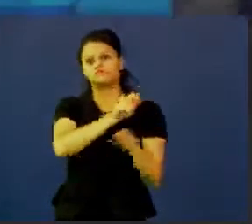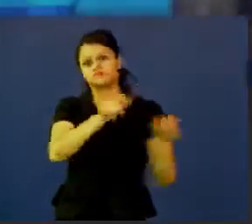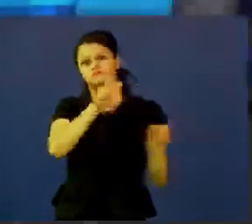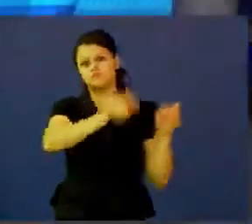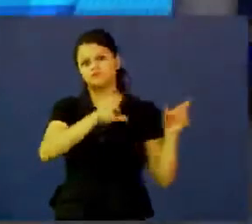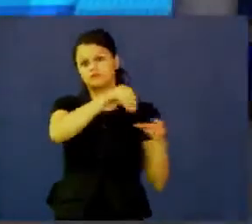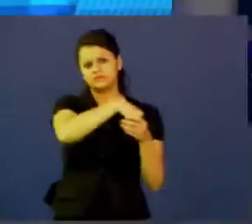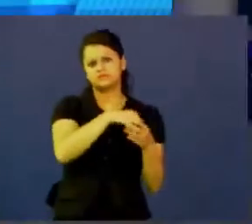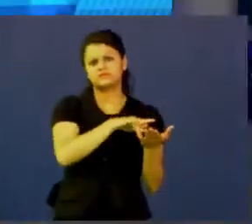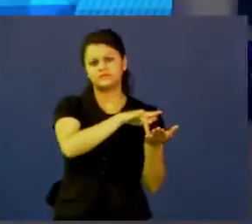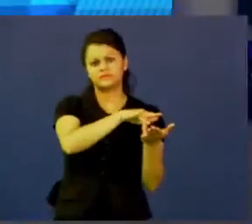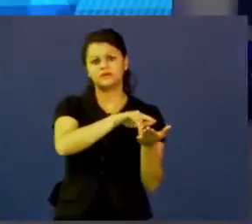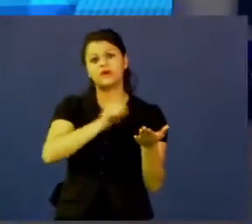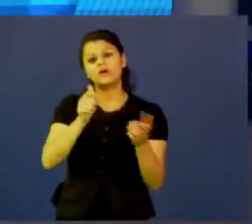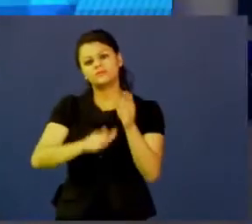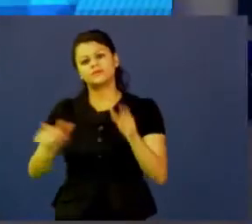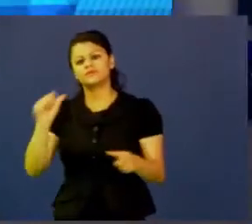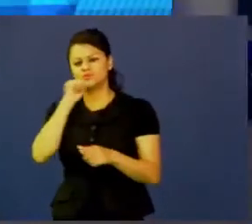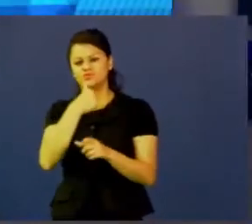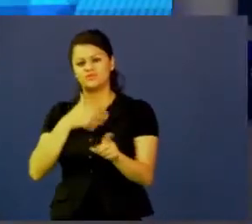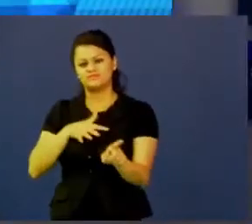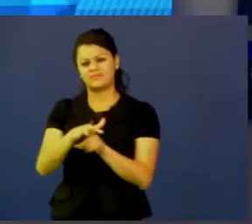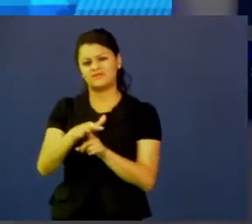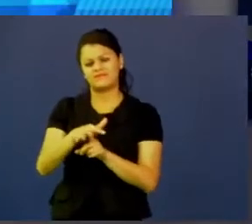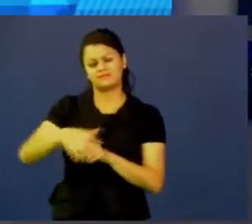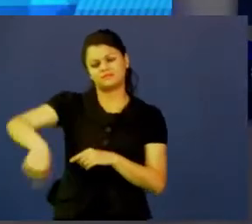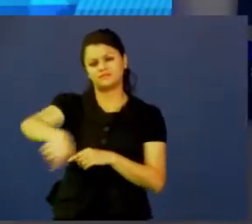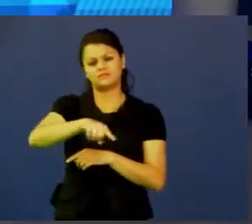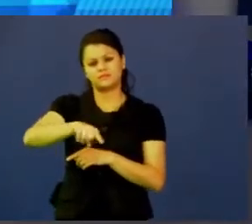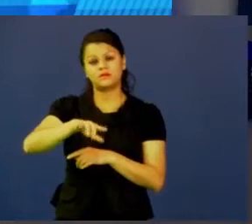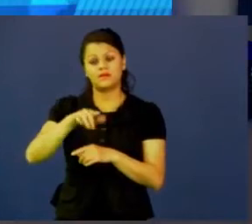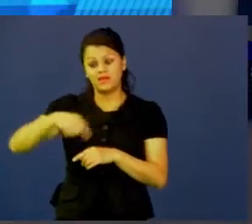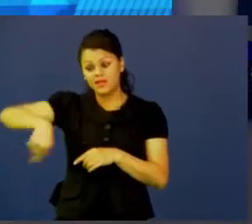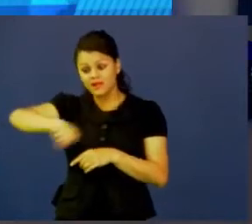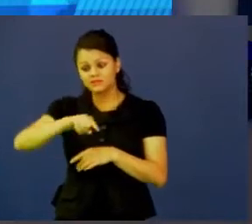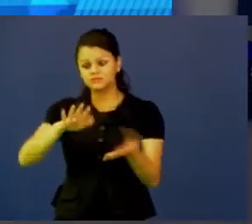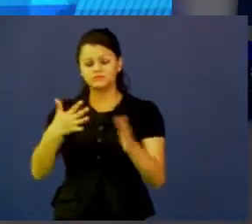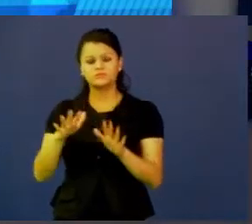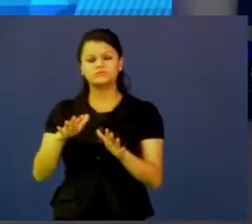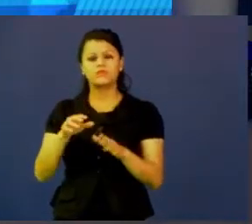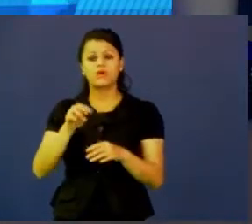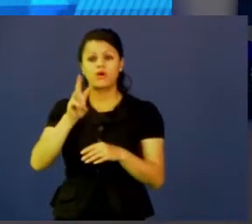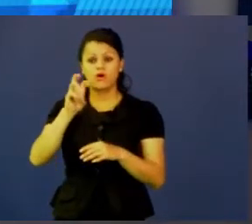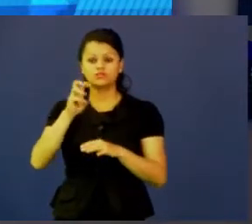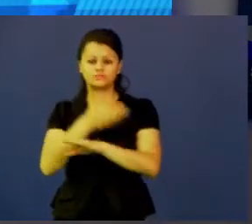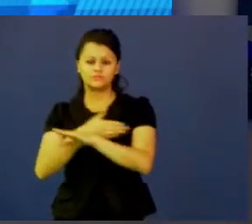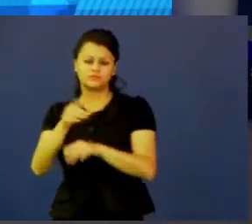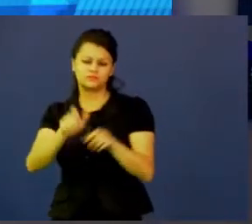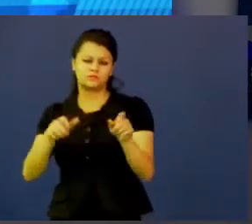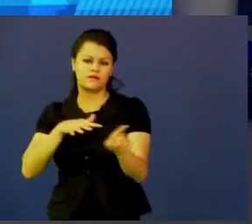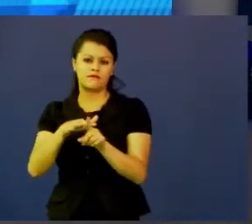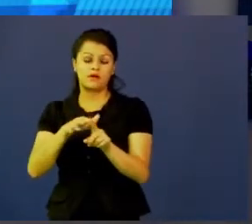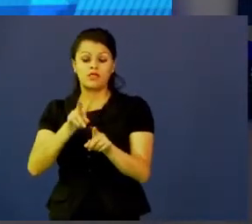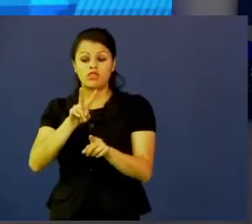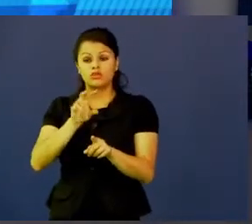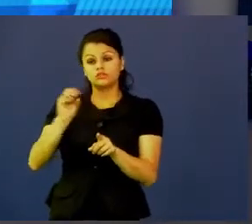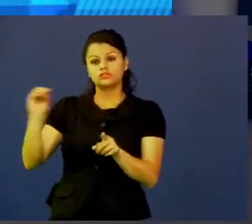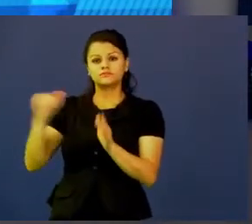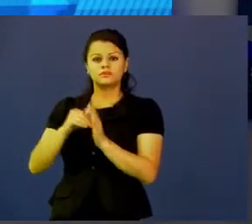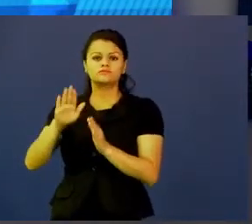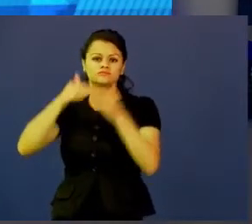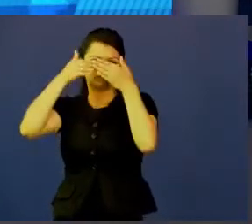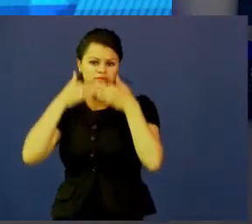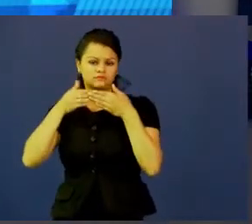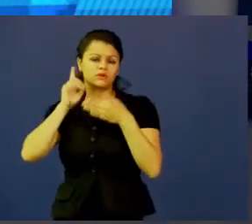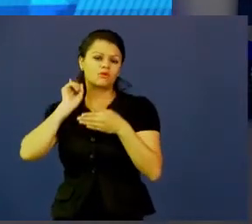conflicto. Y de esos 8 millones, casi 200.000 están en situación de discapacidad por culpa de la guerra. ¿Cómo vamos a